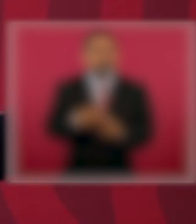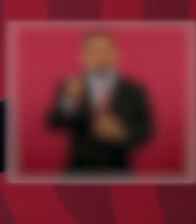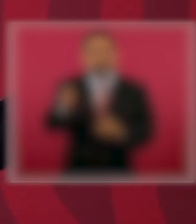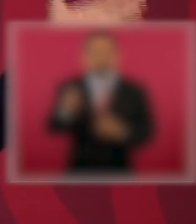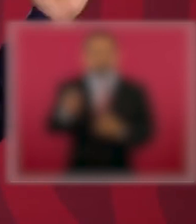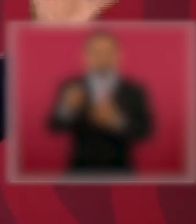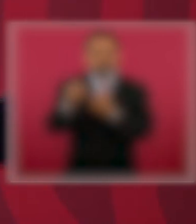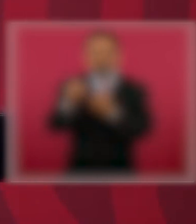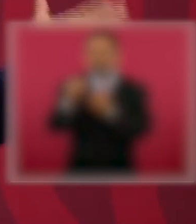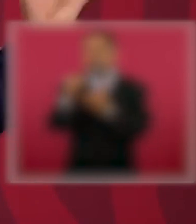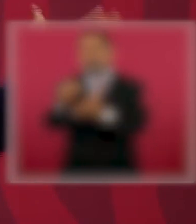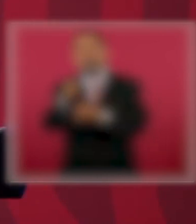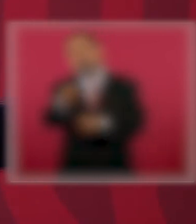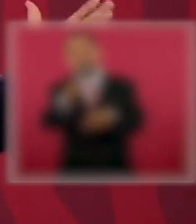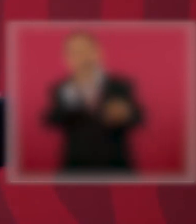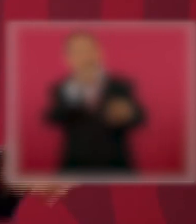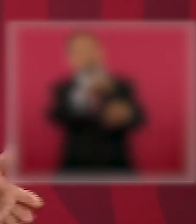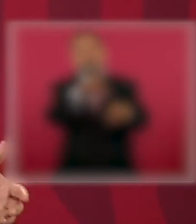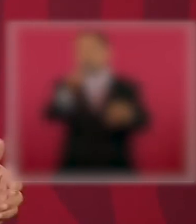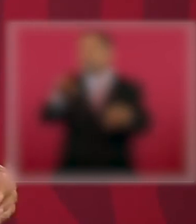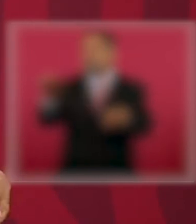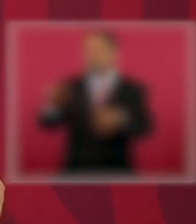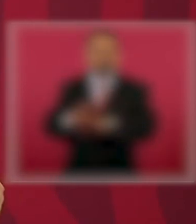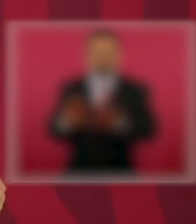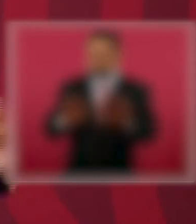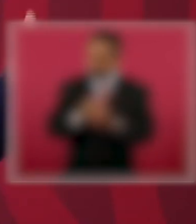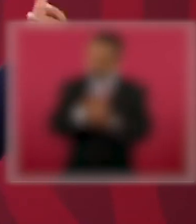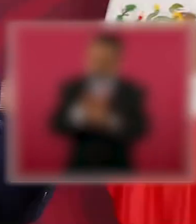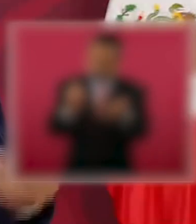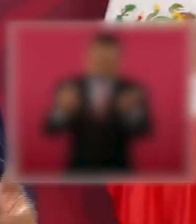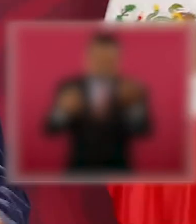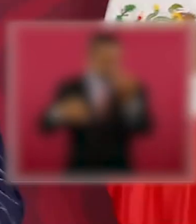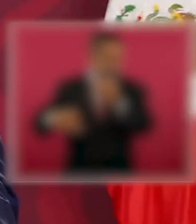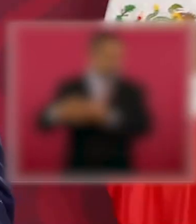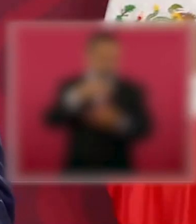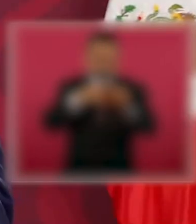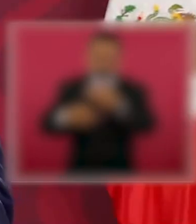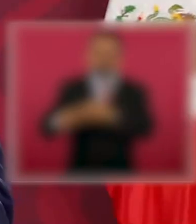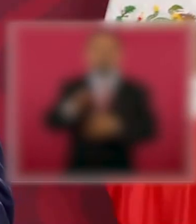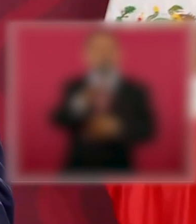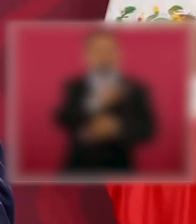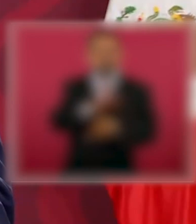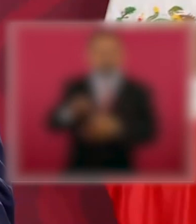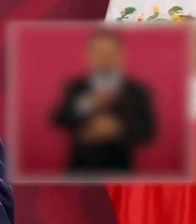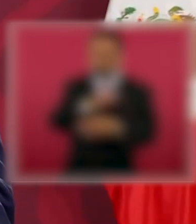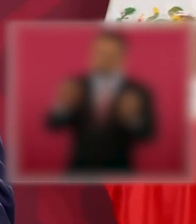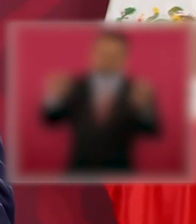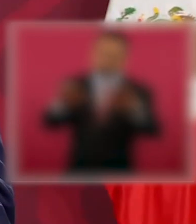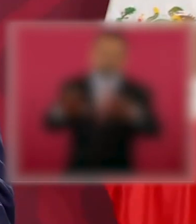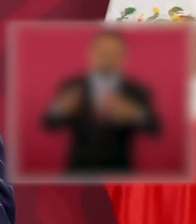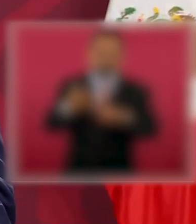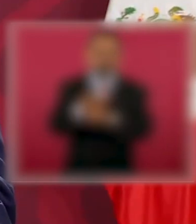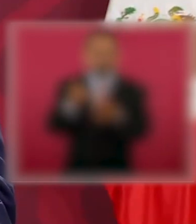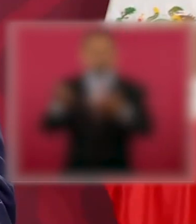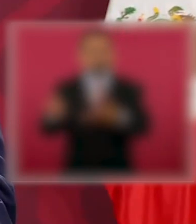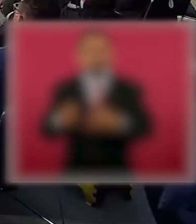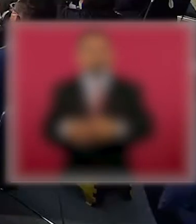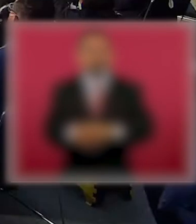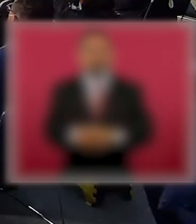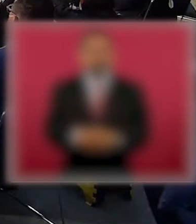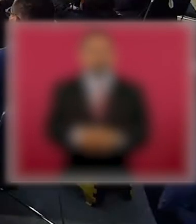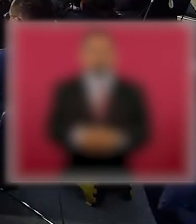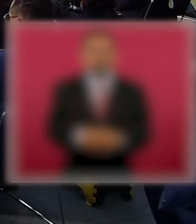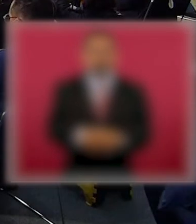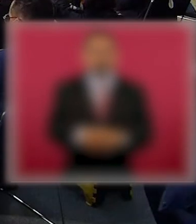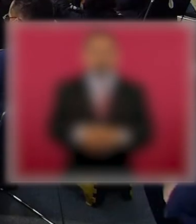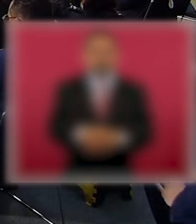la oportunidad de participar. Reiteró que el mitin en la capital mexiquense fue un ejemplo de la democracia política que experimenta